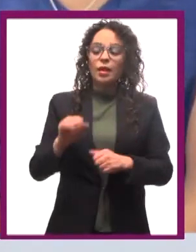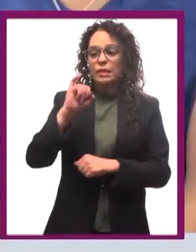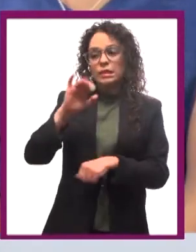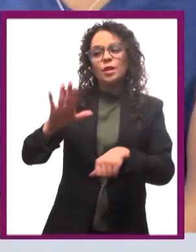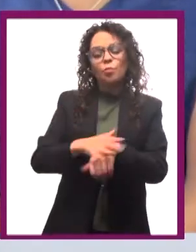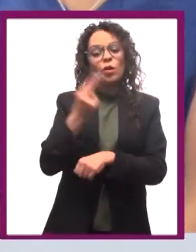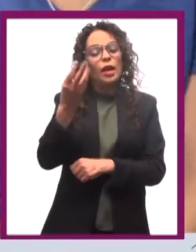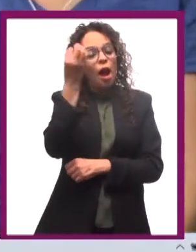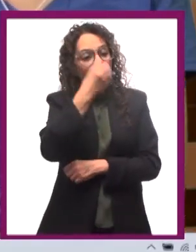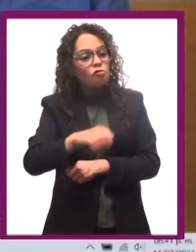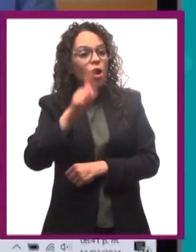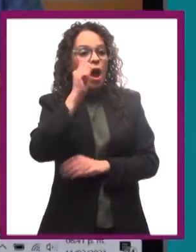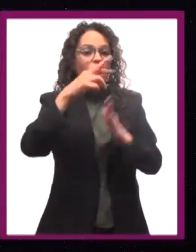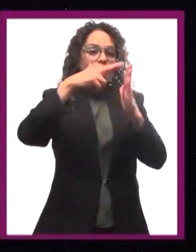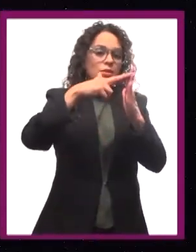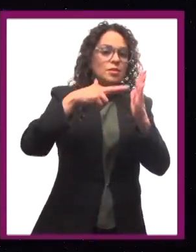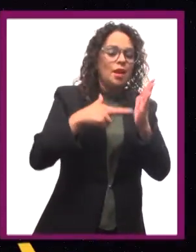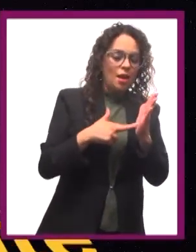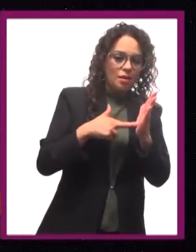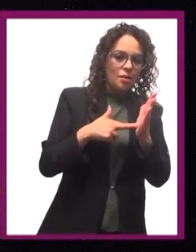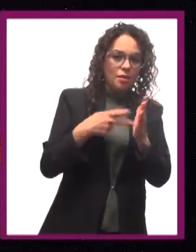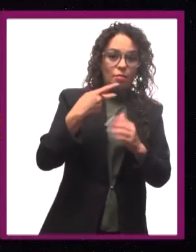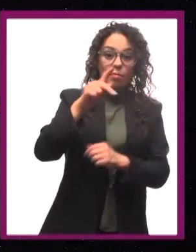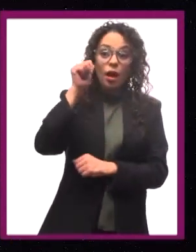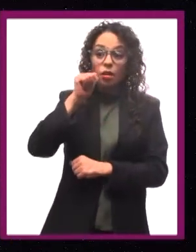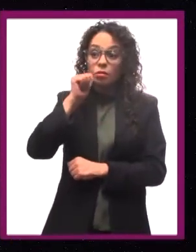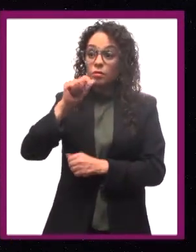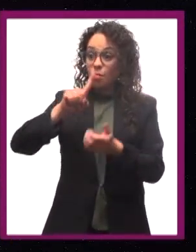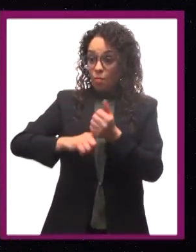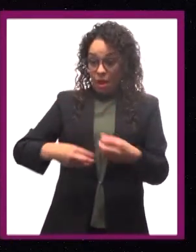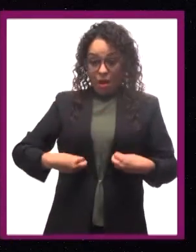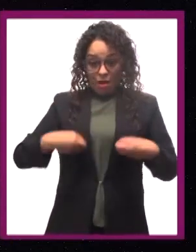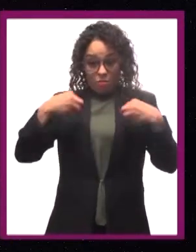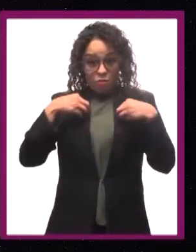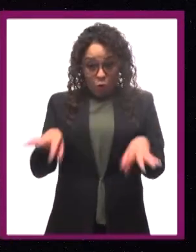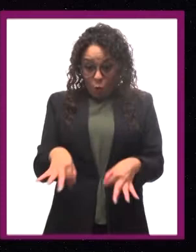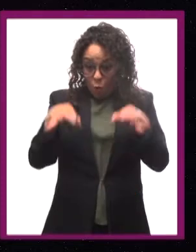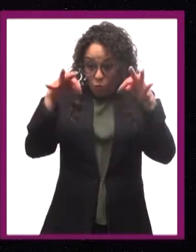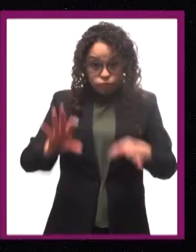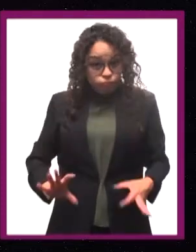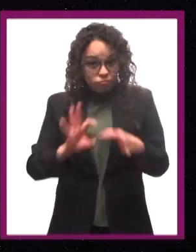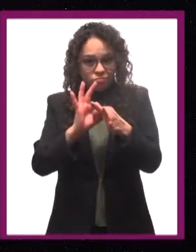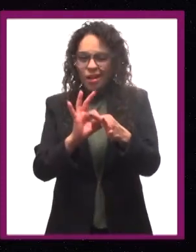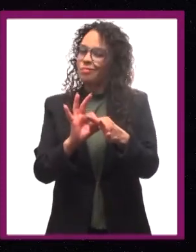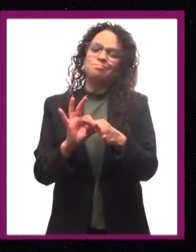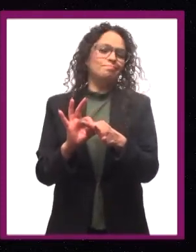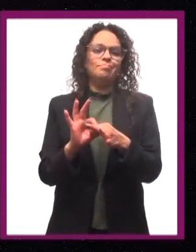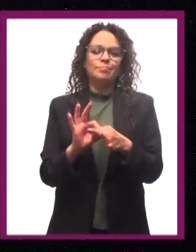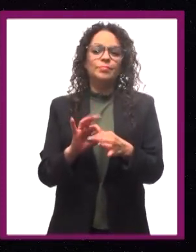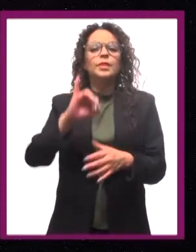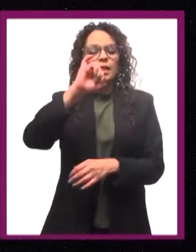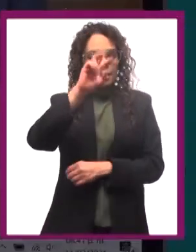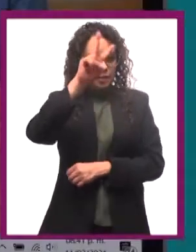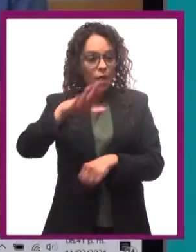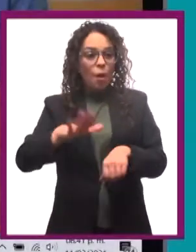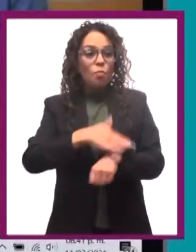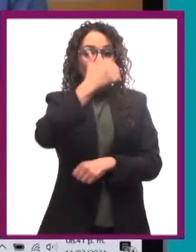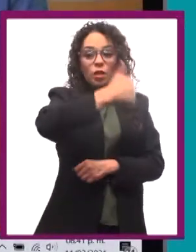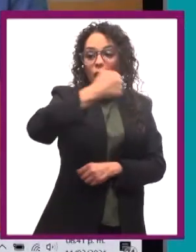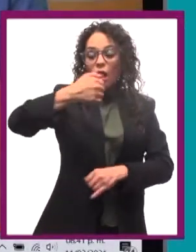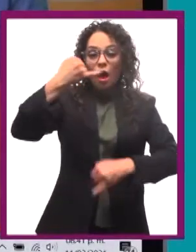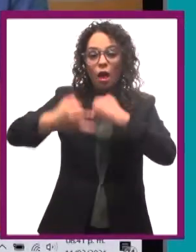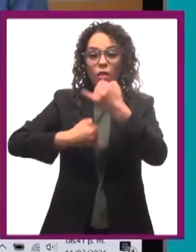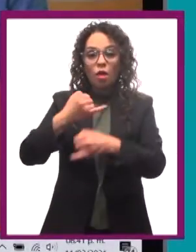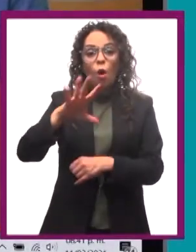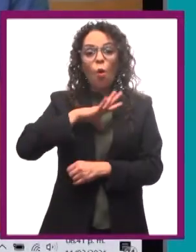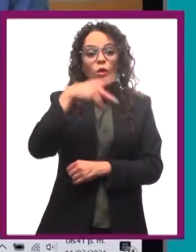desarrollarse necesita una serie de reglas. Que no necesariamente pertenecen a la vida real. Exacto, porque un juego